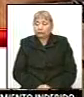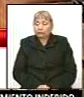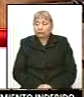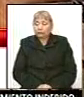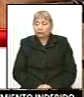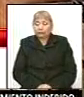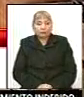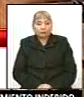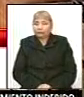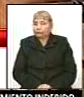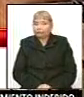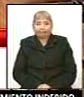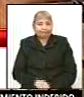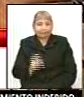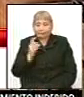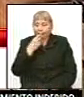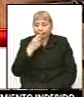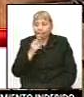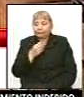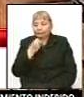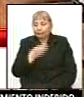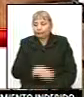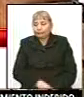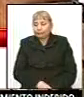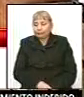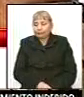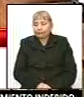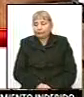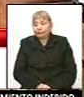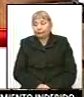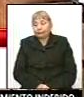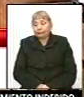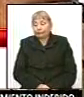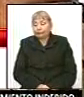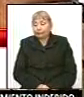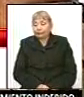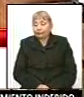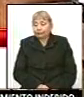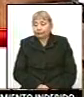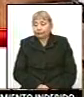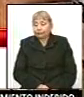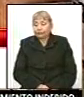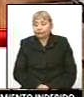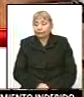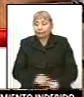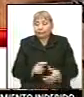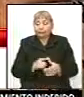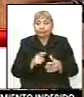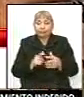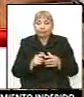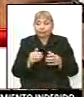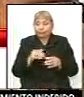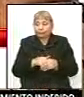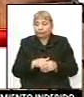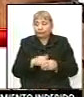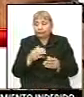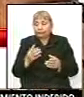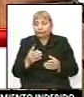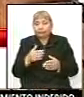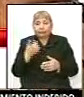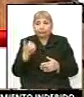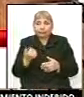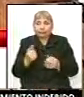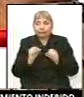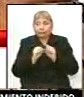Así no puede ser. Ya, no importa. Bueno, entonces será a la